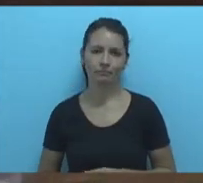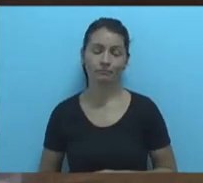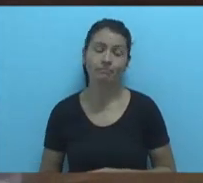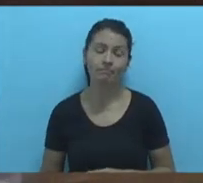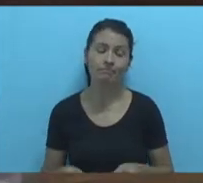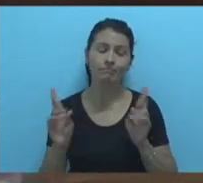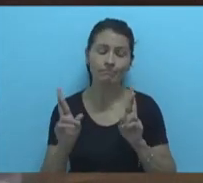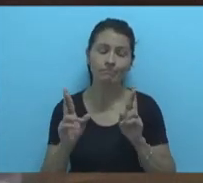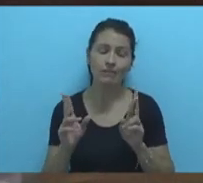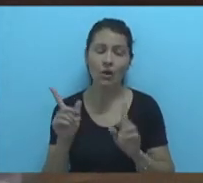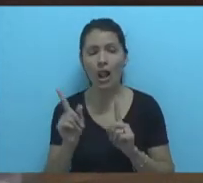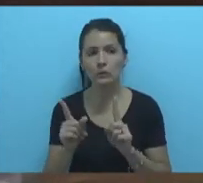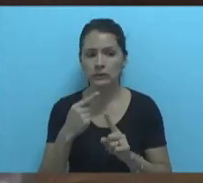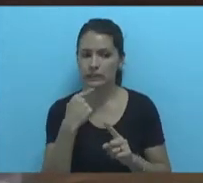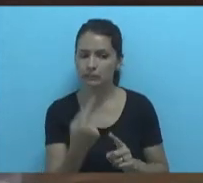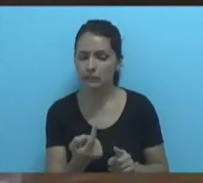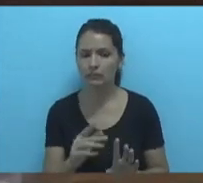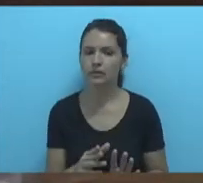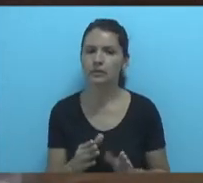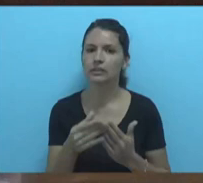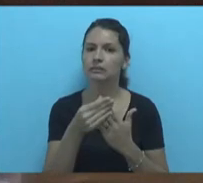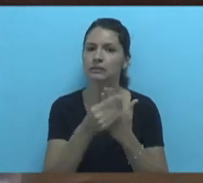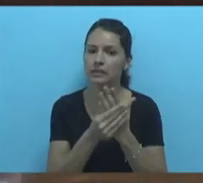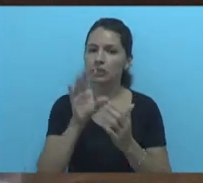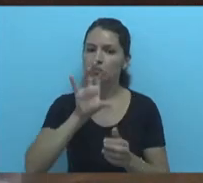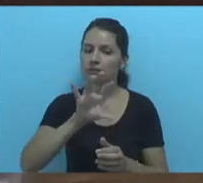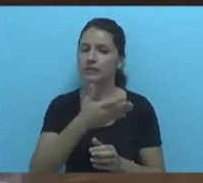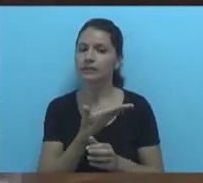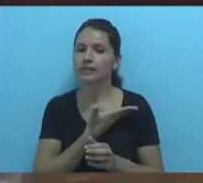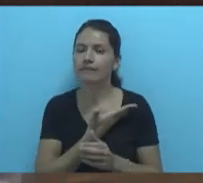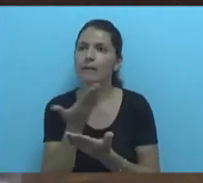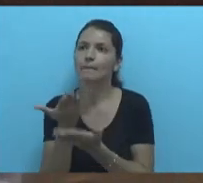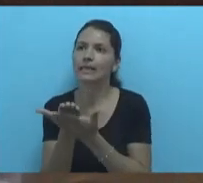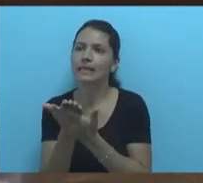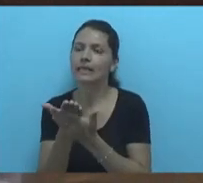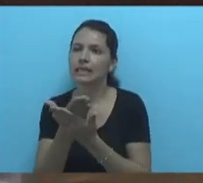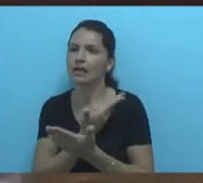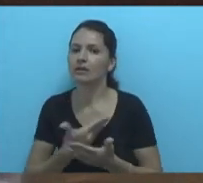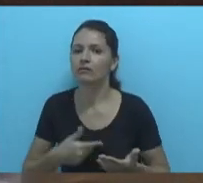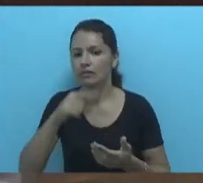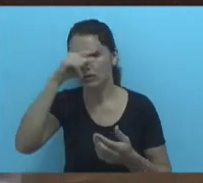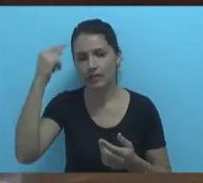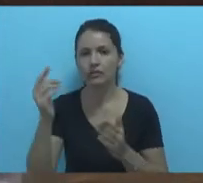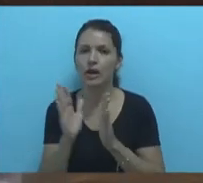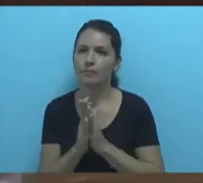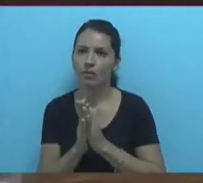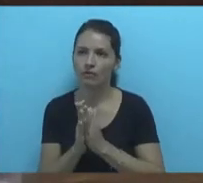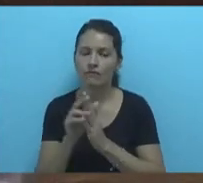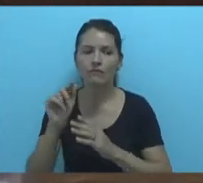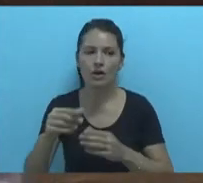esperemos que haya alguna respuesta a través del Ministerio de la Provincia, exigirle al Gobierno Nacional que ponga esto en